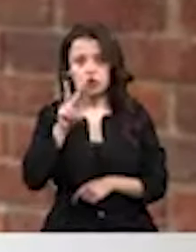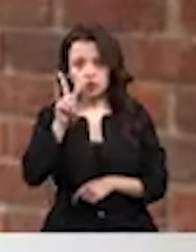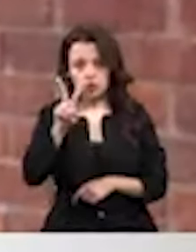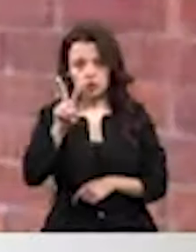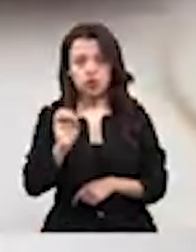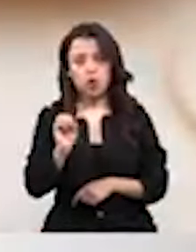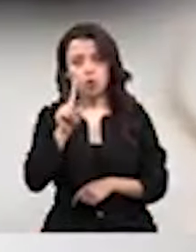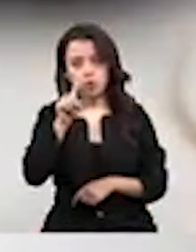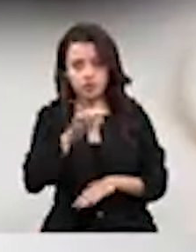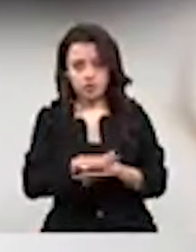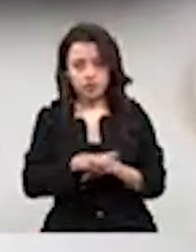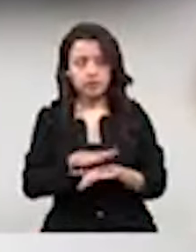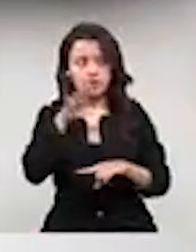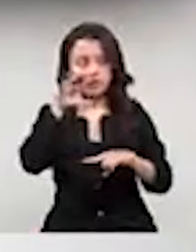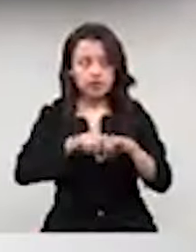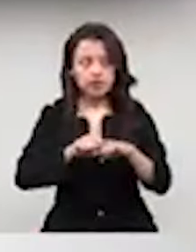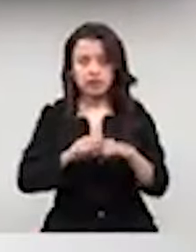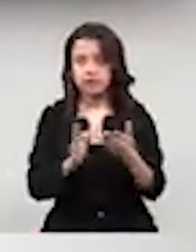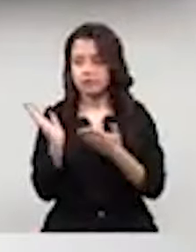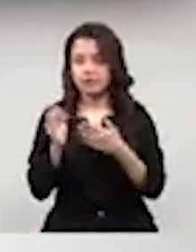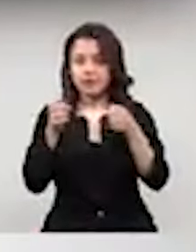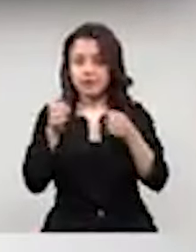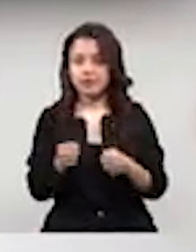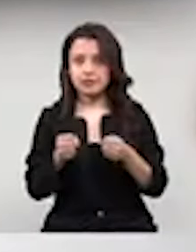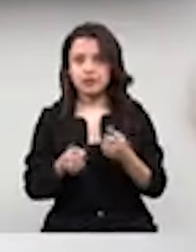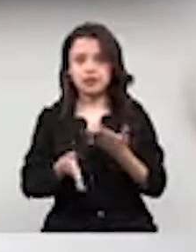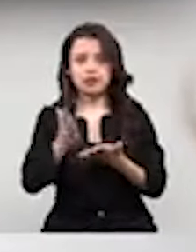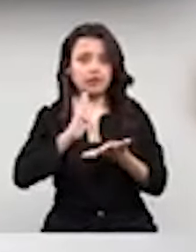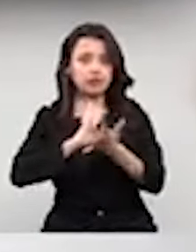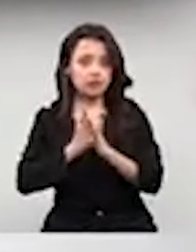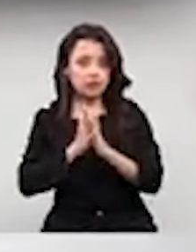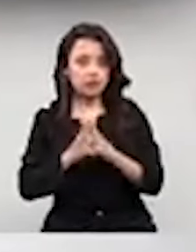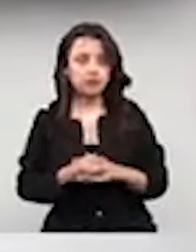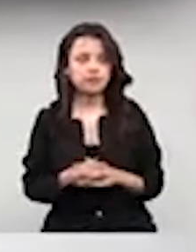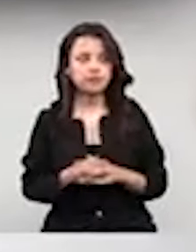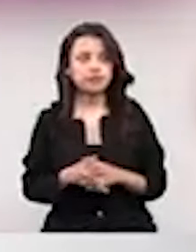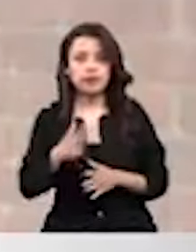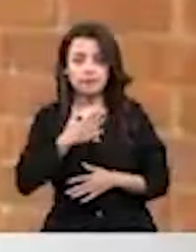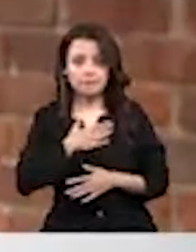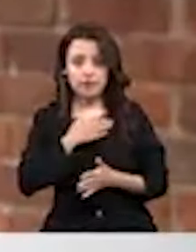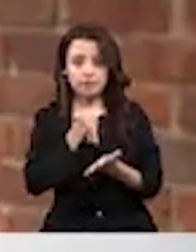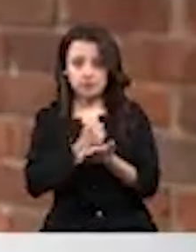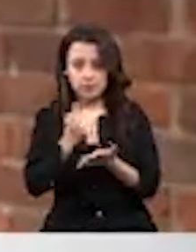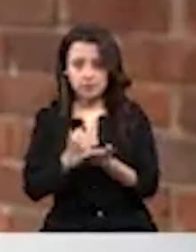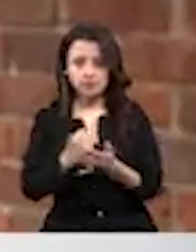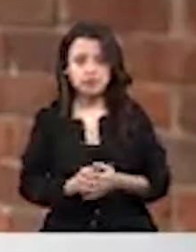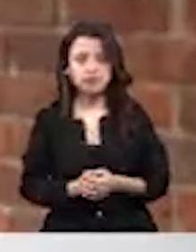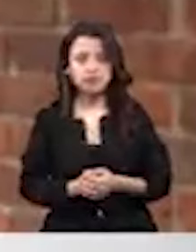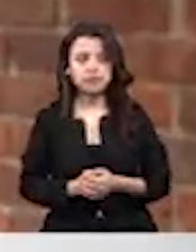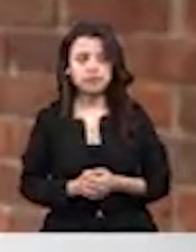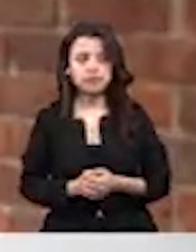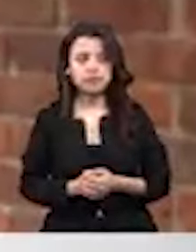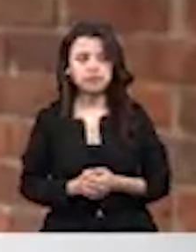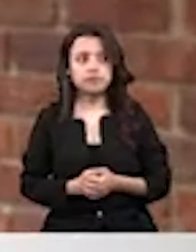1 de la tarde. Agendar cita, sede centro, mi pasaporte. Y efectivamente también